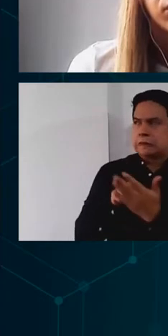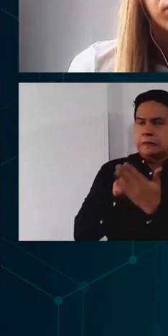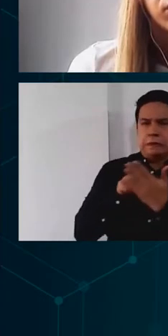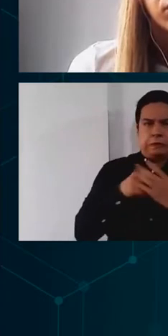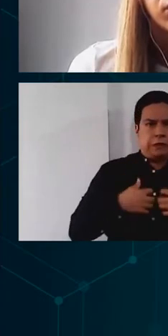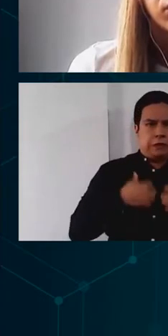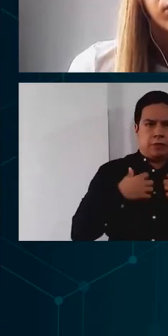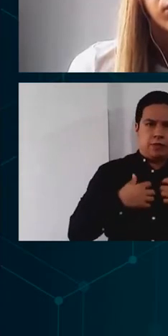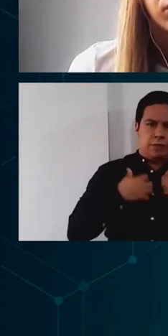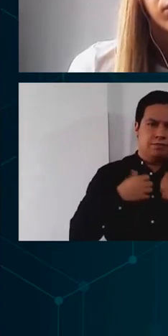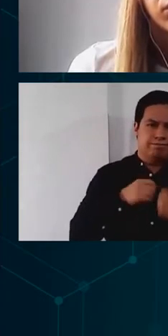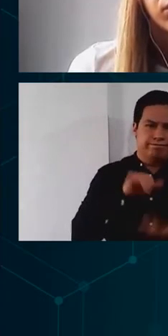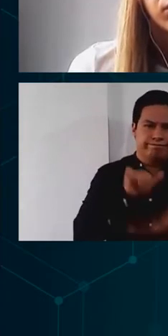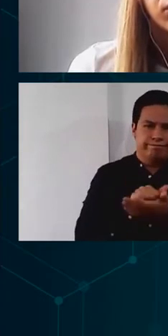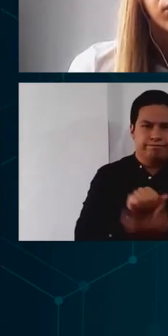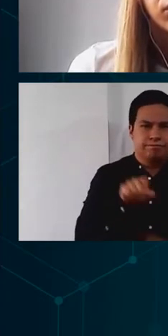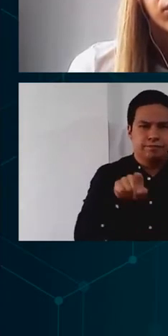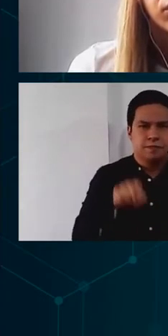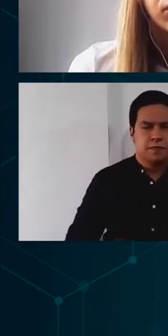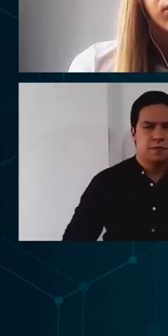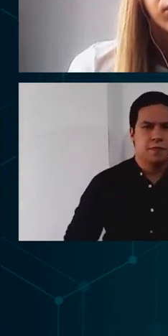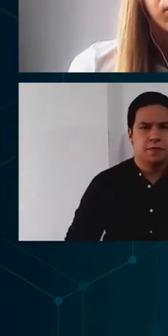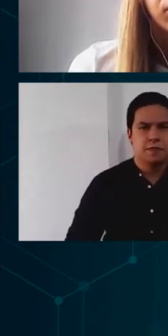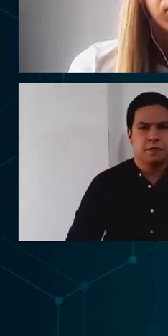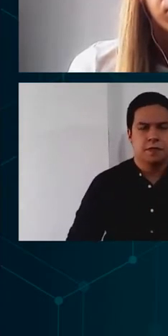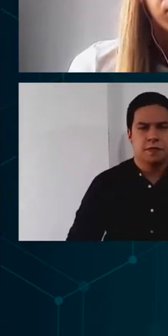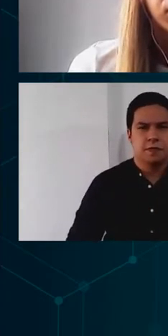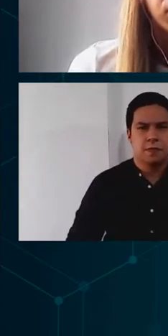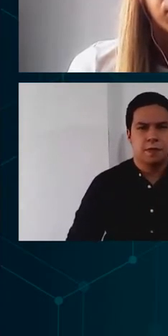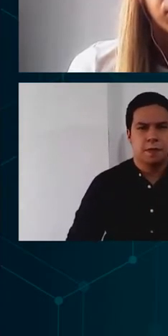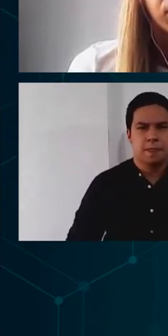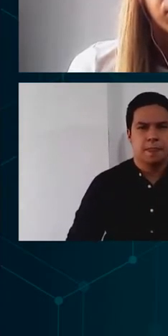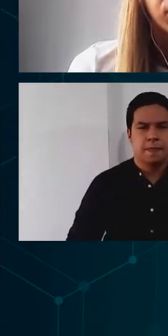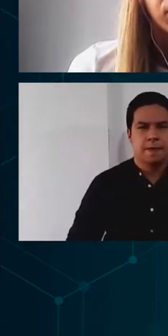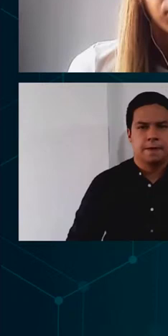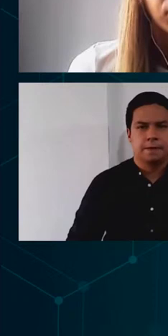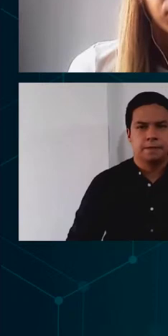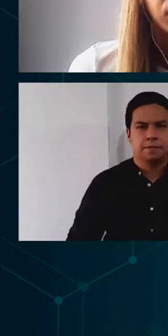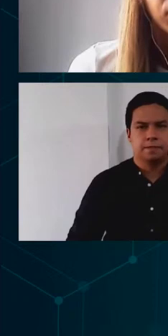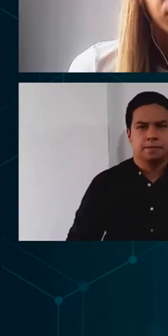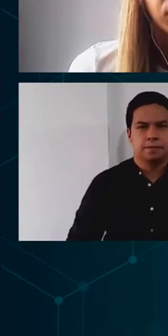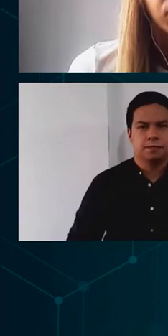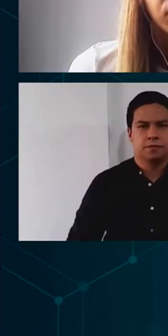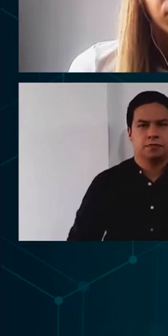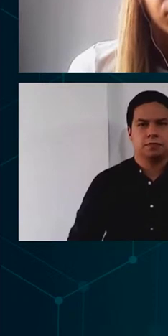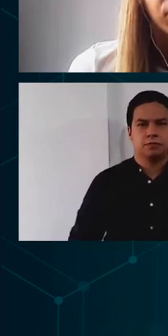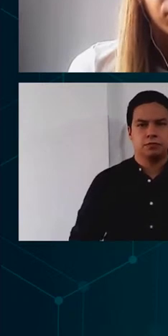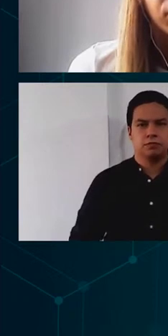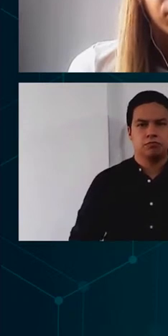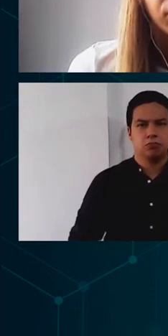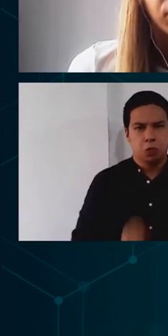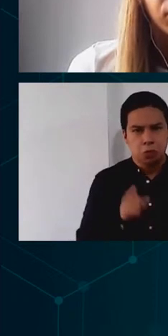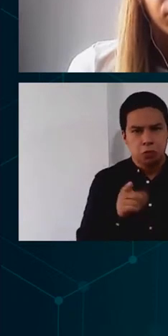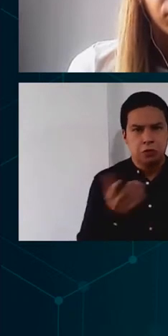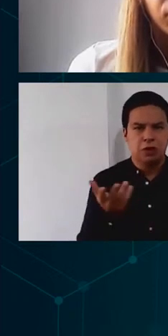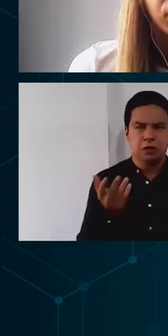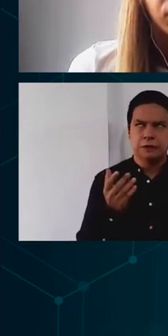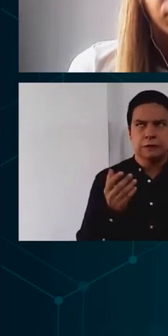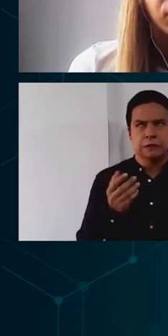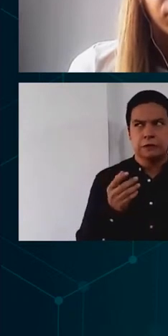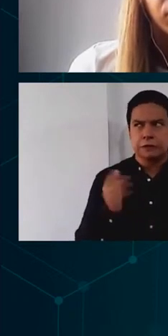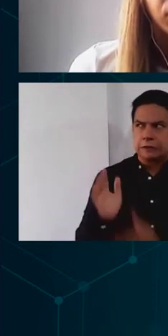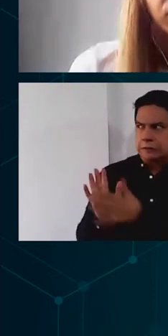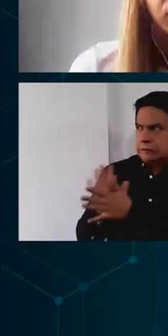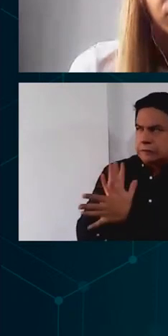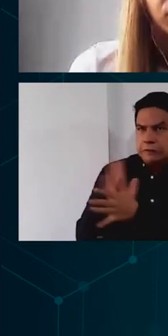Listo, y que de alguna forma sentimientos te genera, digamos que ir a ese tipo de espacios, como decías